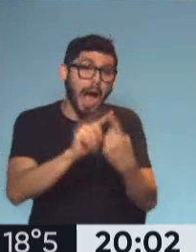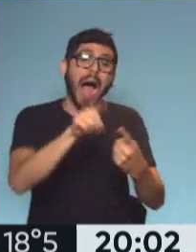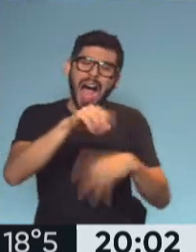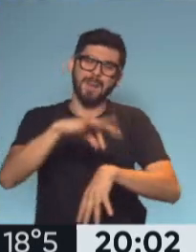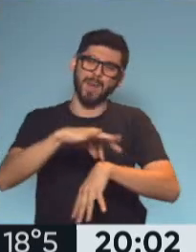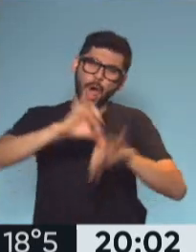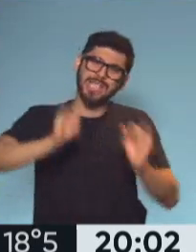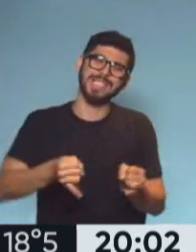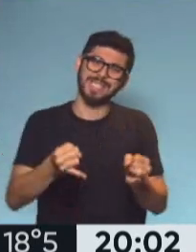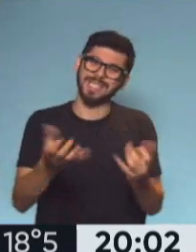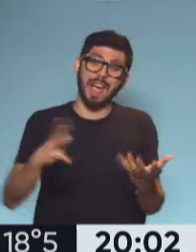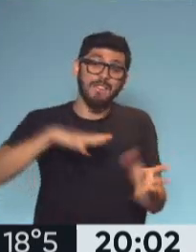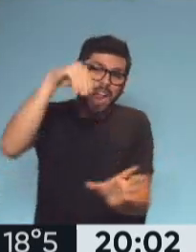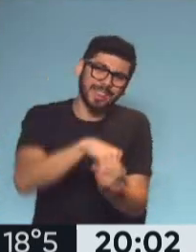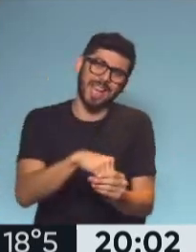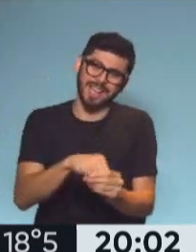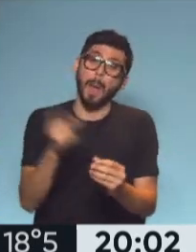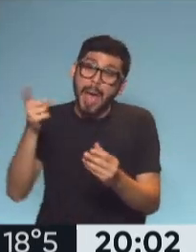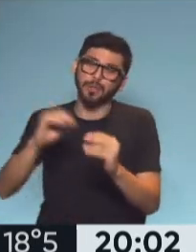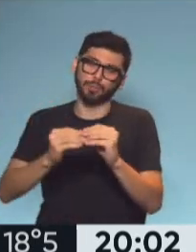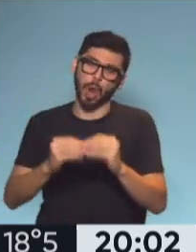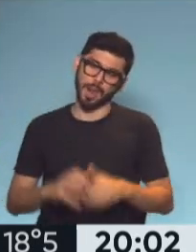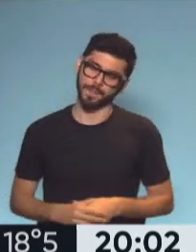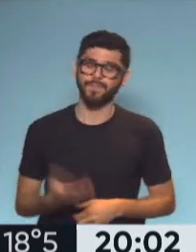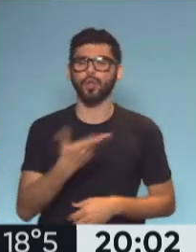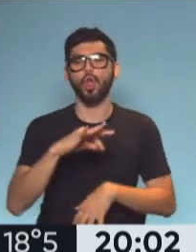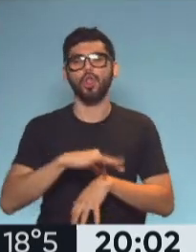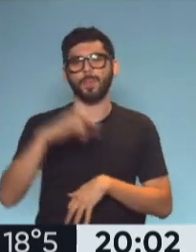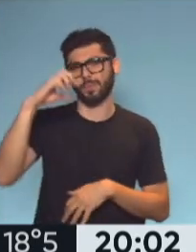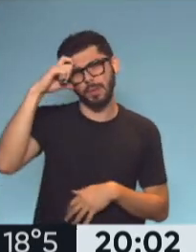de territorio. Hasta acá la palabra del doctor Sergio Perrones. Muchísimas gracias, doctor.